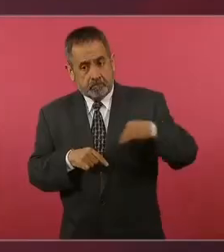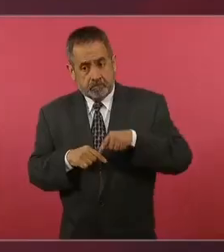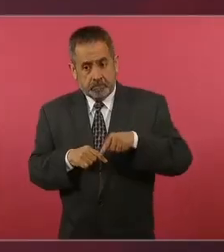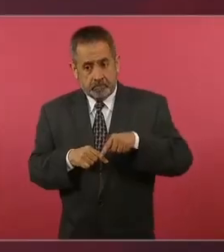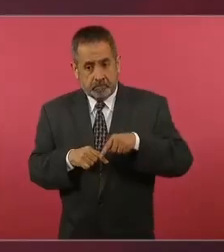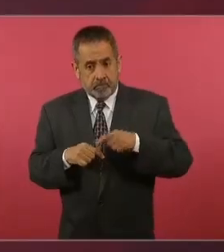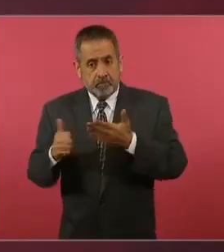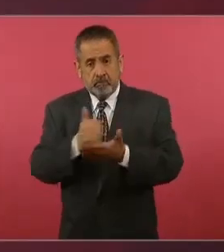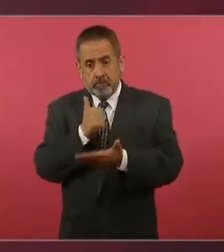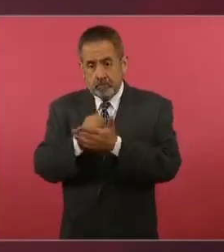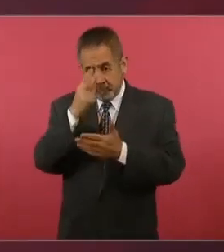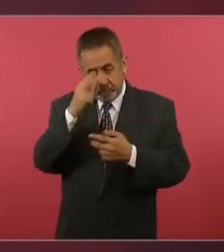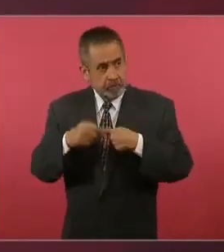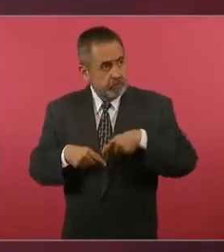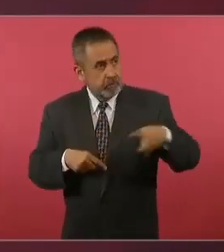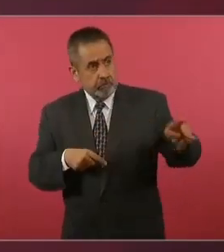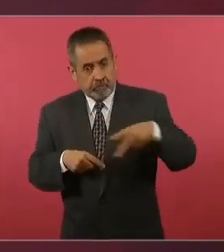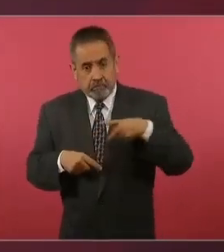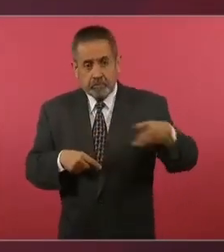Ciudad de México,